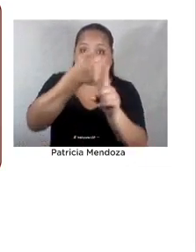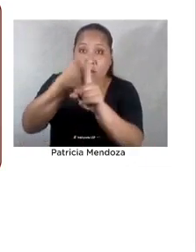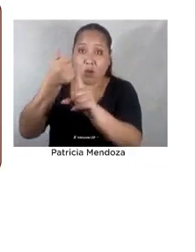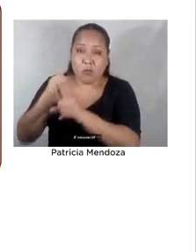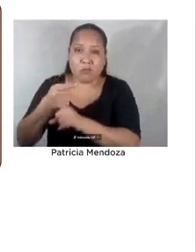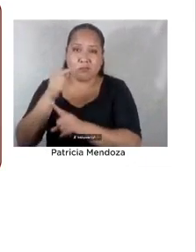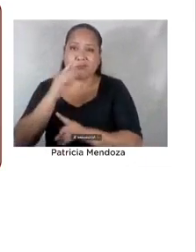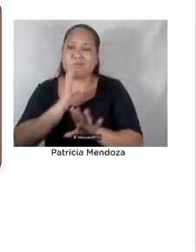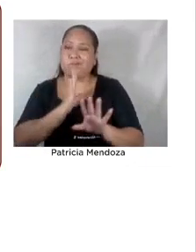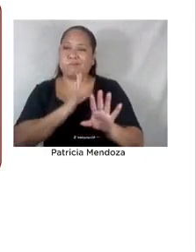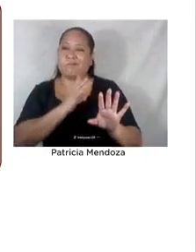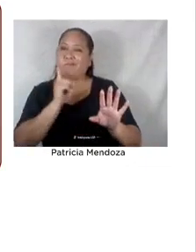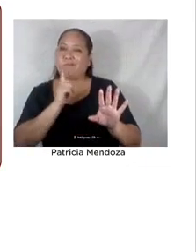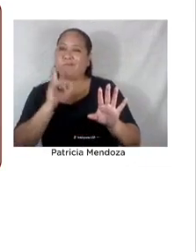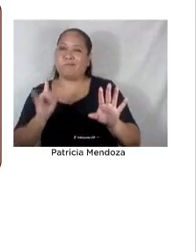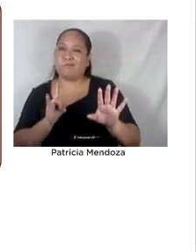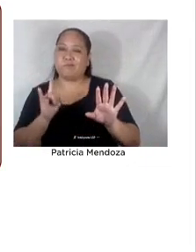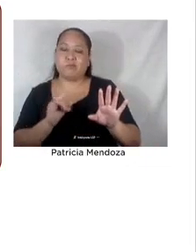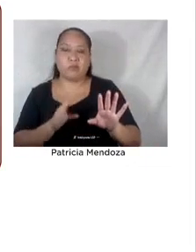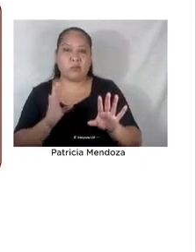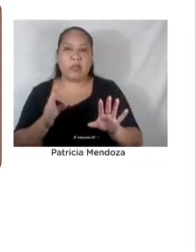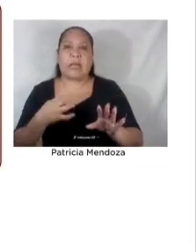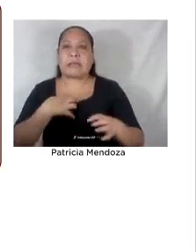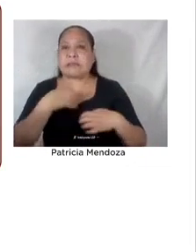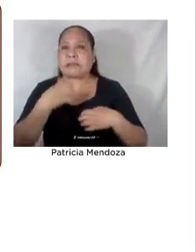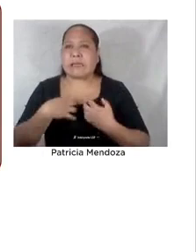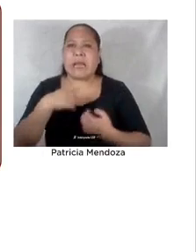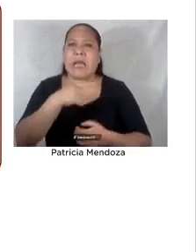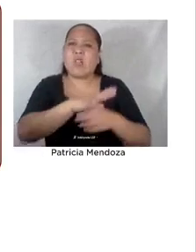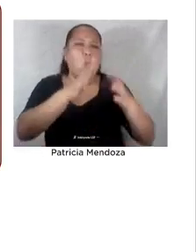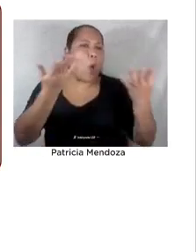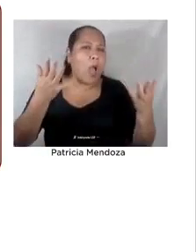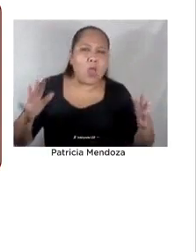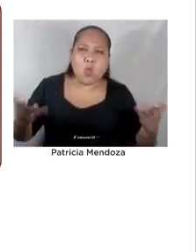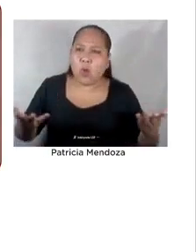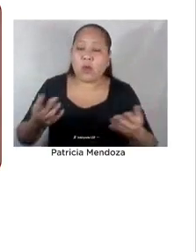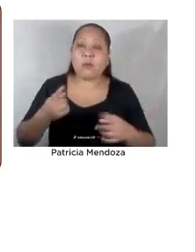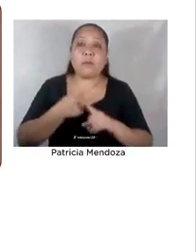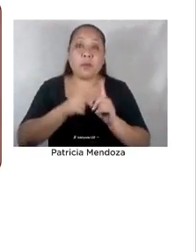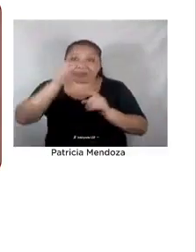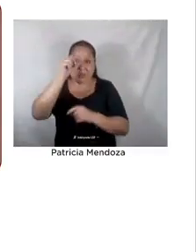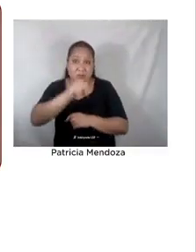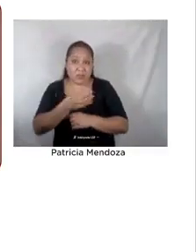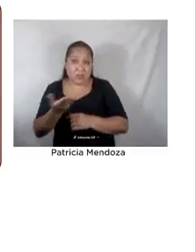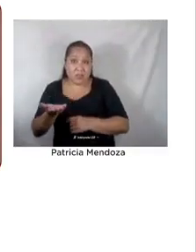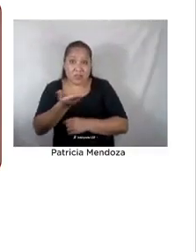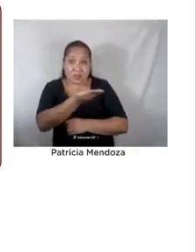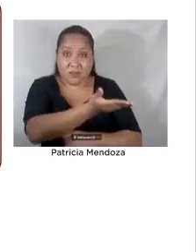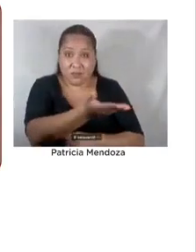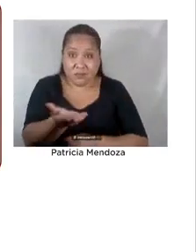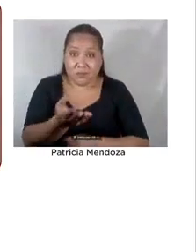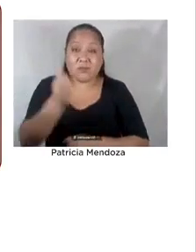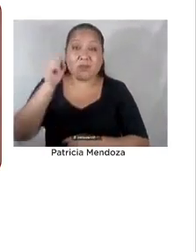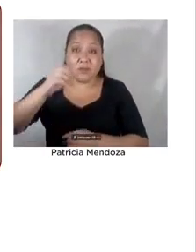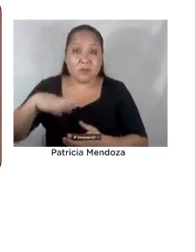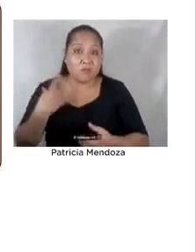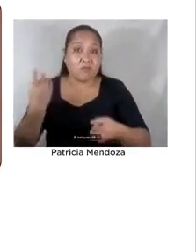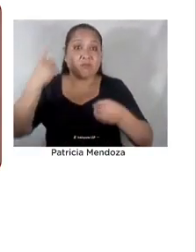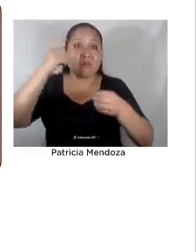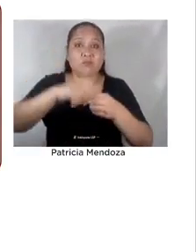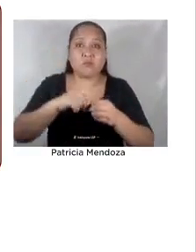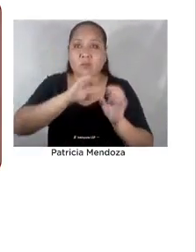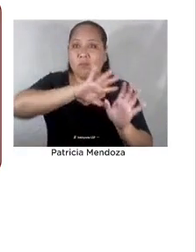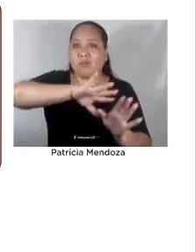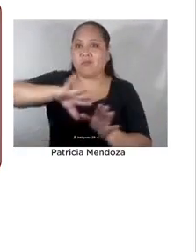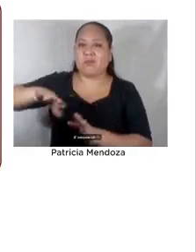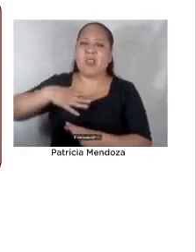lo usemos, ¿no? Quejémonos si es que no hay nada, pero por favor, si tenemos servicios, si es que hay cosas disponibles, hagámoslo. No debemos dejar de lado